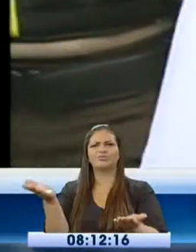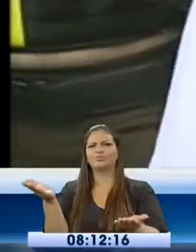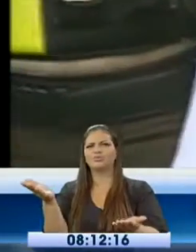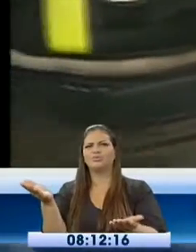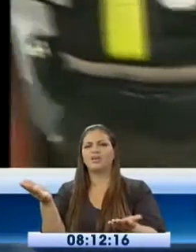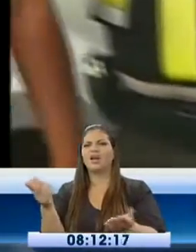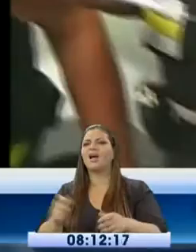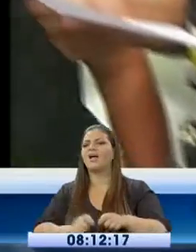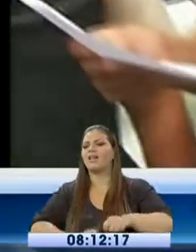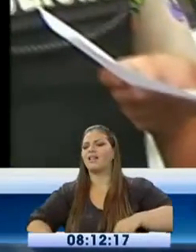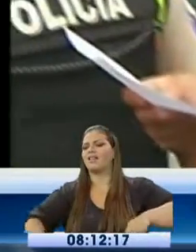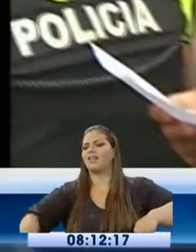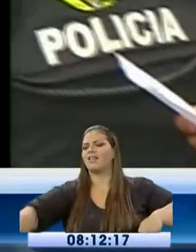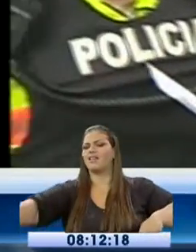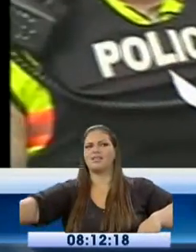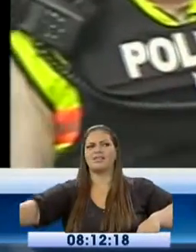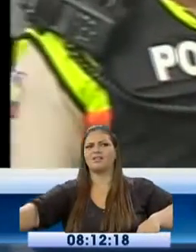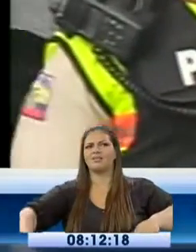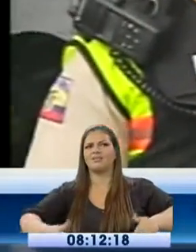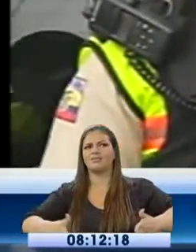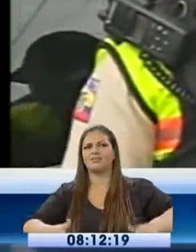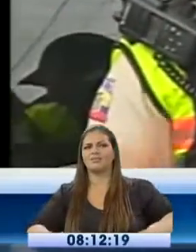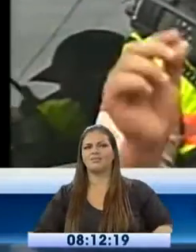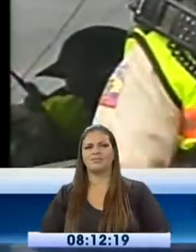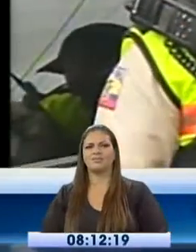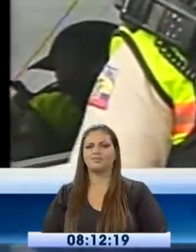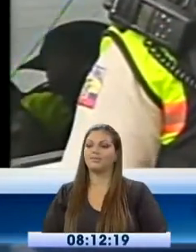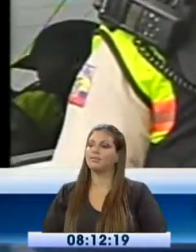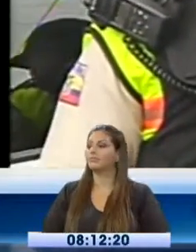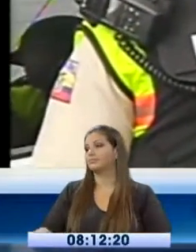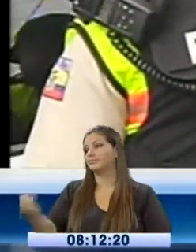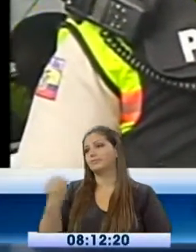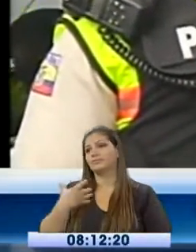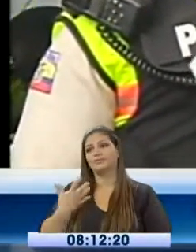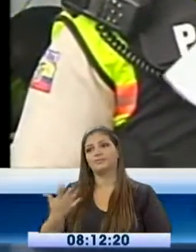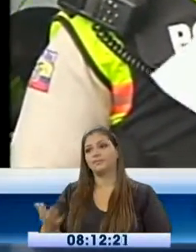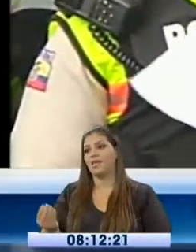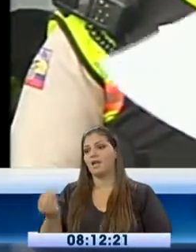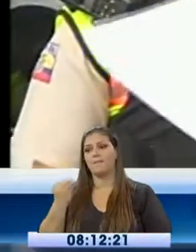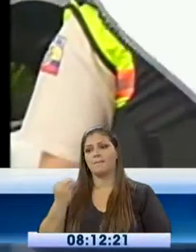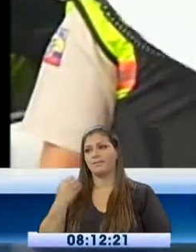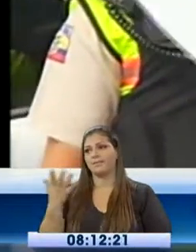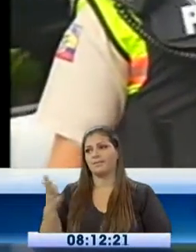Ah, no hay cable para acá. Bueno, entonces no me dicen eso. Entonces me vengo para acá.